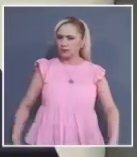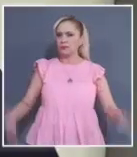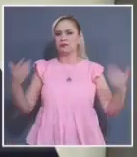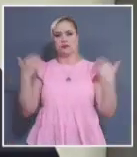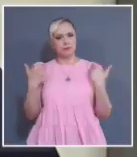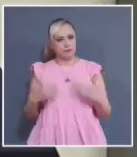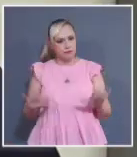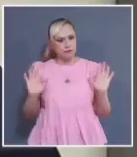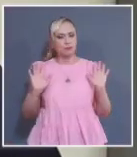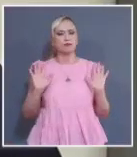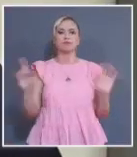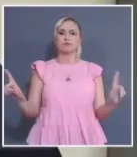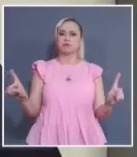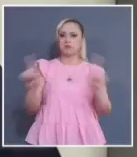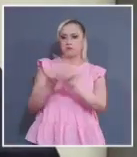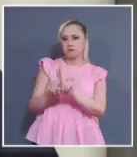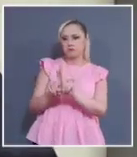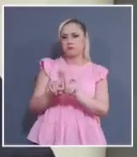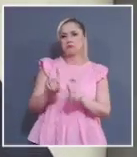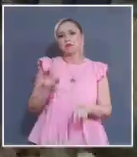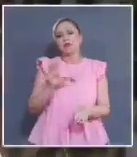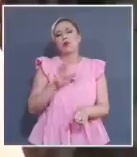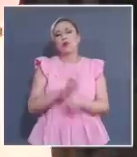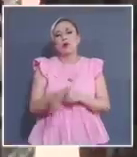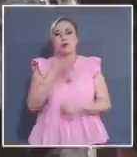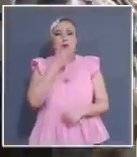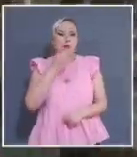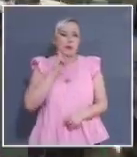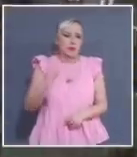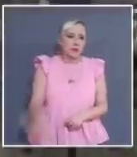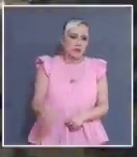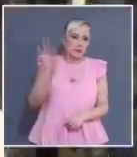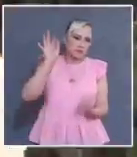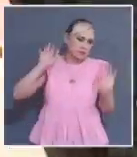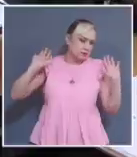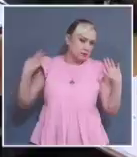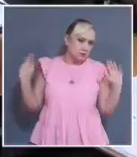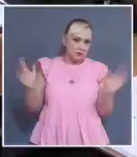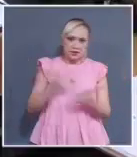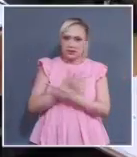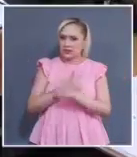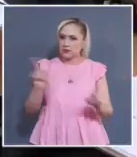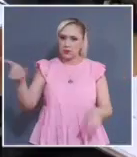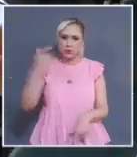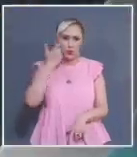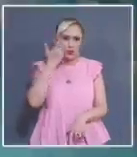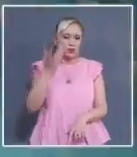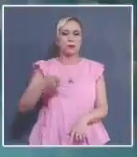relaciones personales o afectivas, así como determinar libremente con quién se entablan.